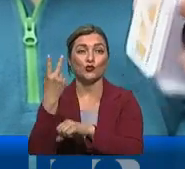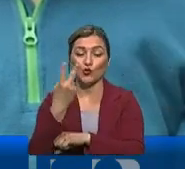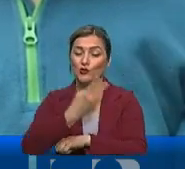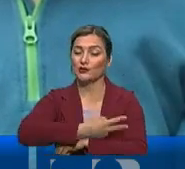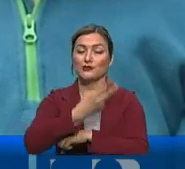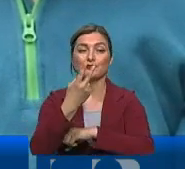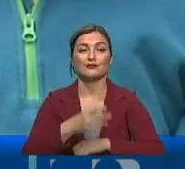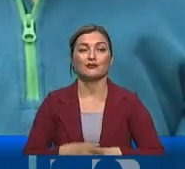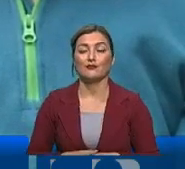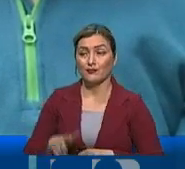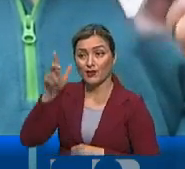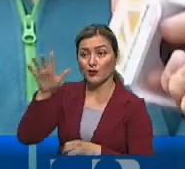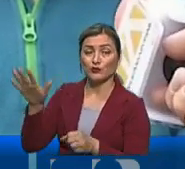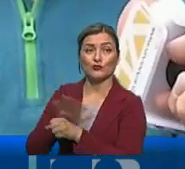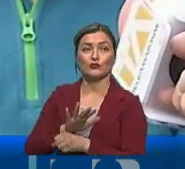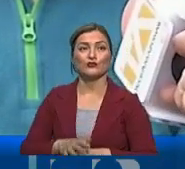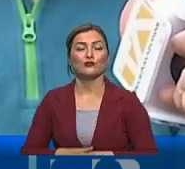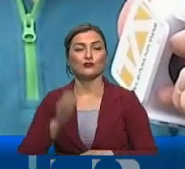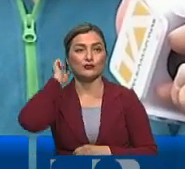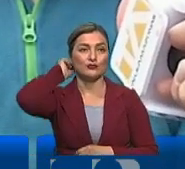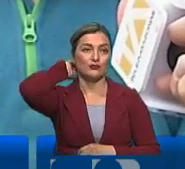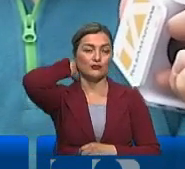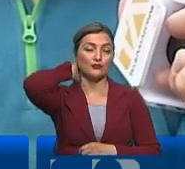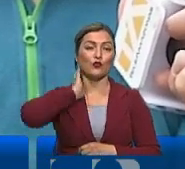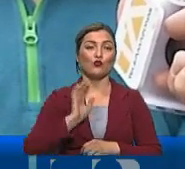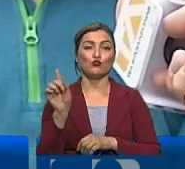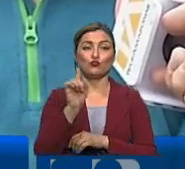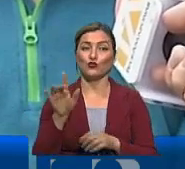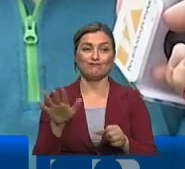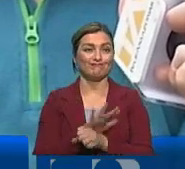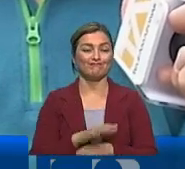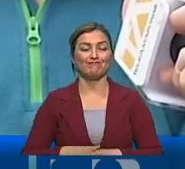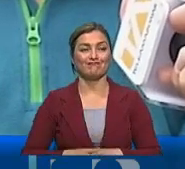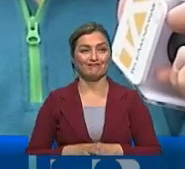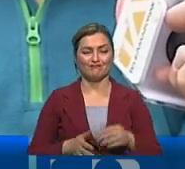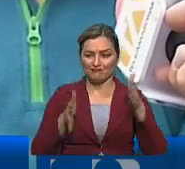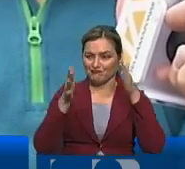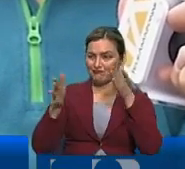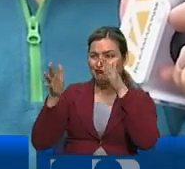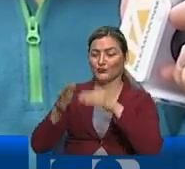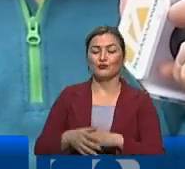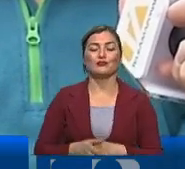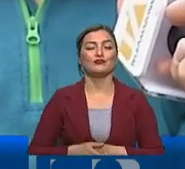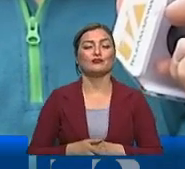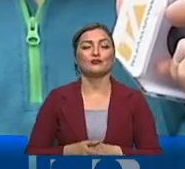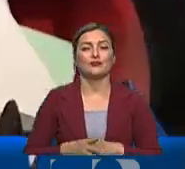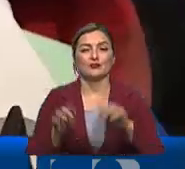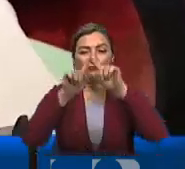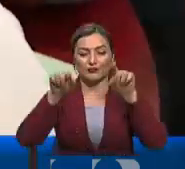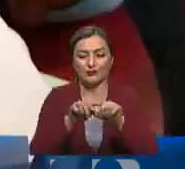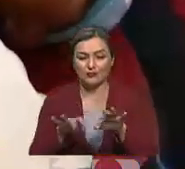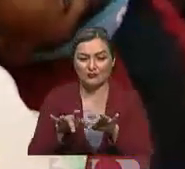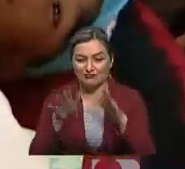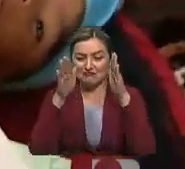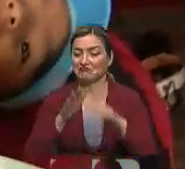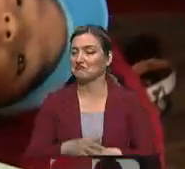2 días. ¿Tú crees que eso es suficiente? Creo que no, porque él no pone atención a lo que está en la computadora.